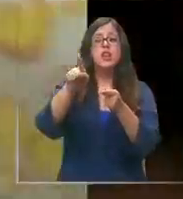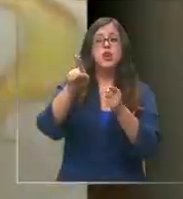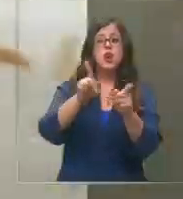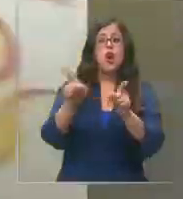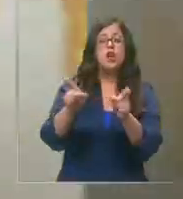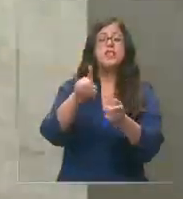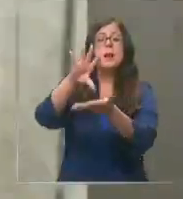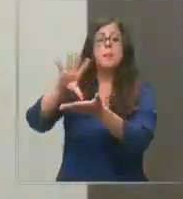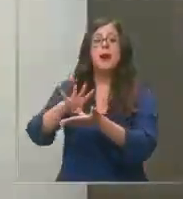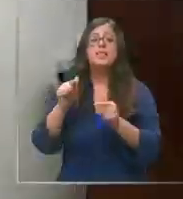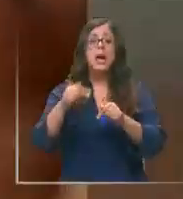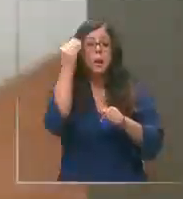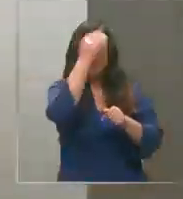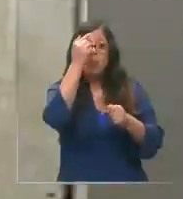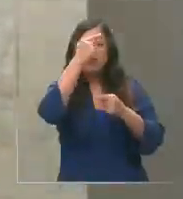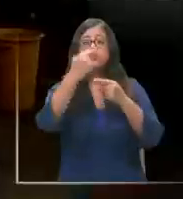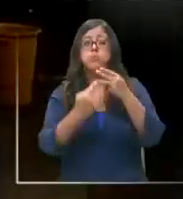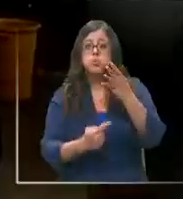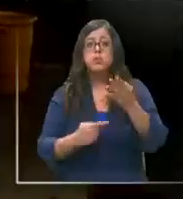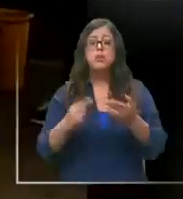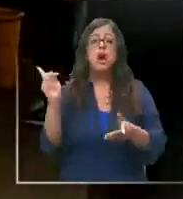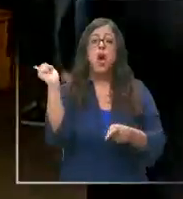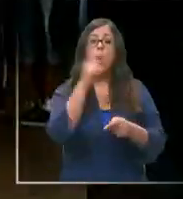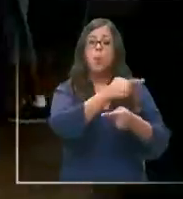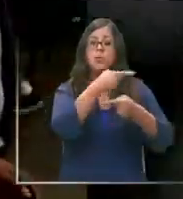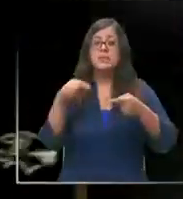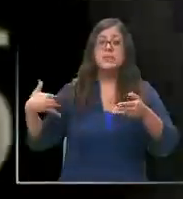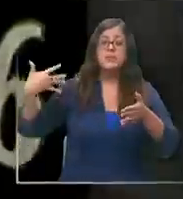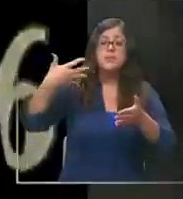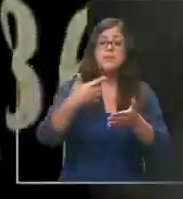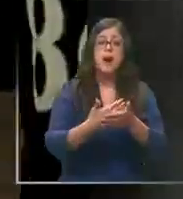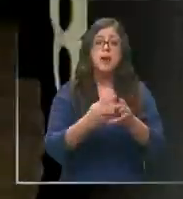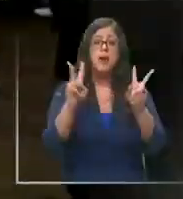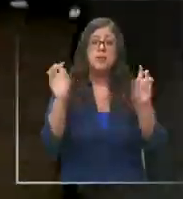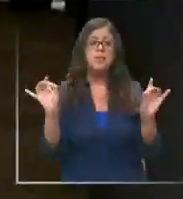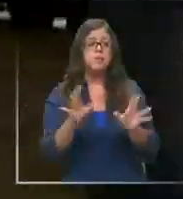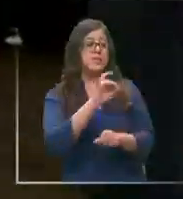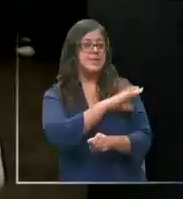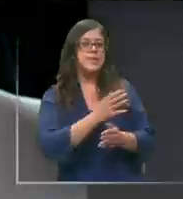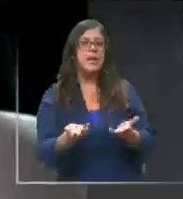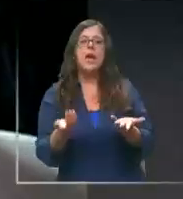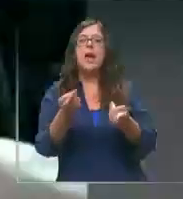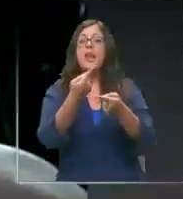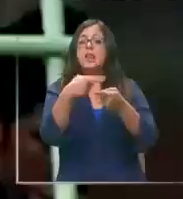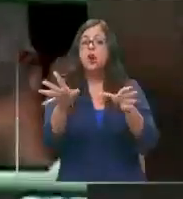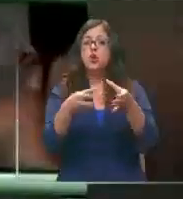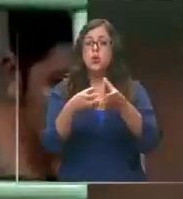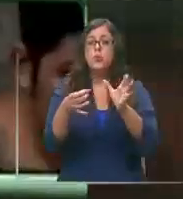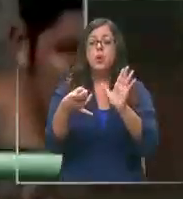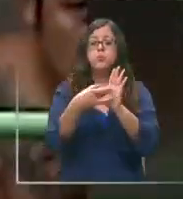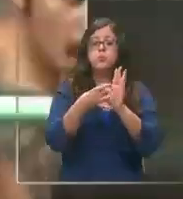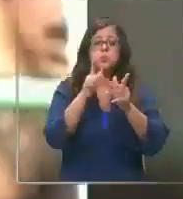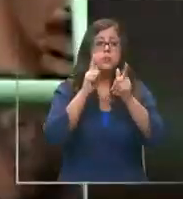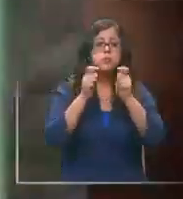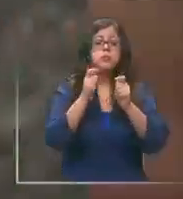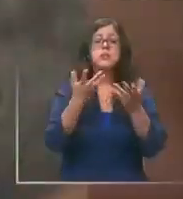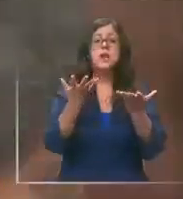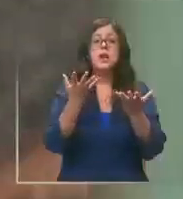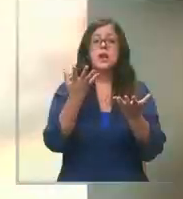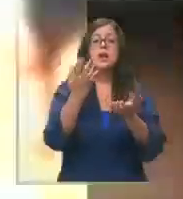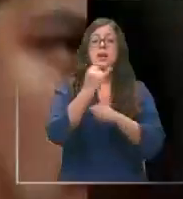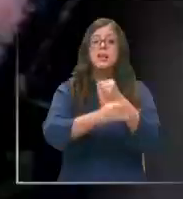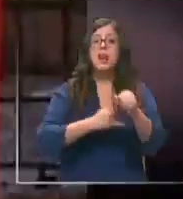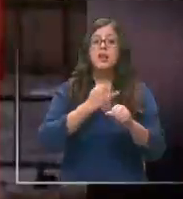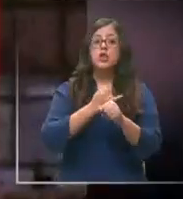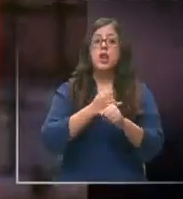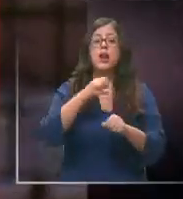preocupación que se suma a otras surgidas durante esta última semana porque se habló de la presencia en Chile de otra peligrosa banda internacional llamada las